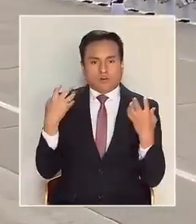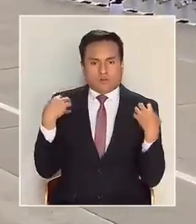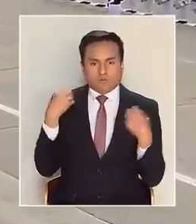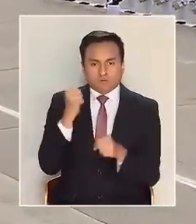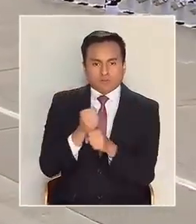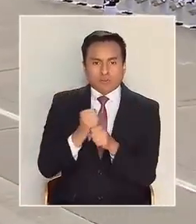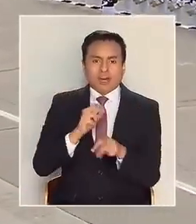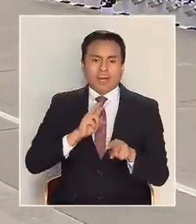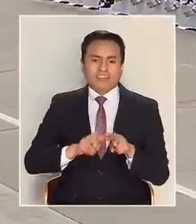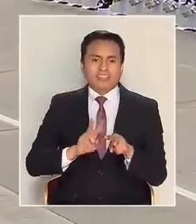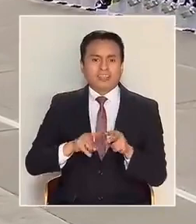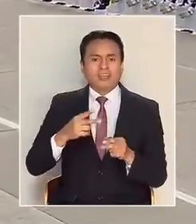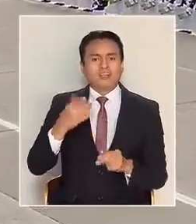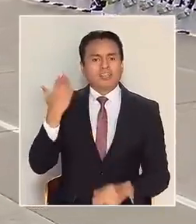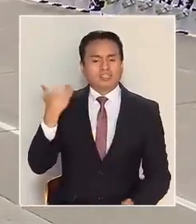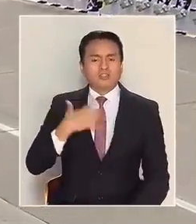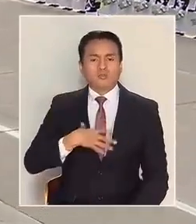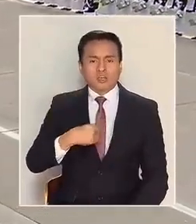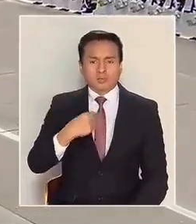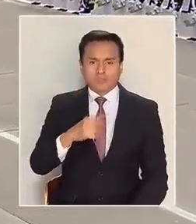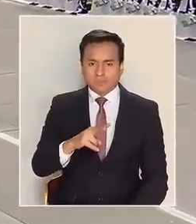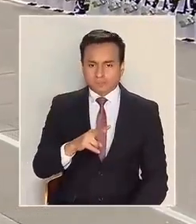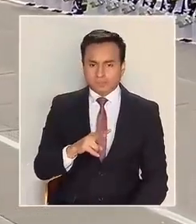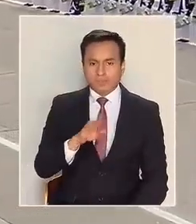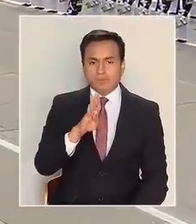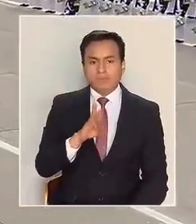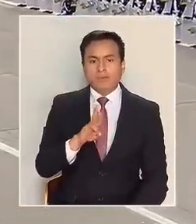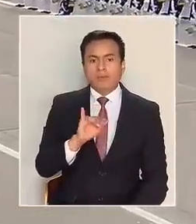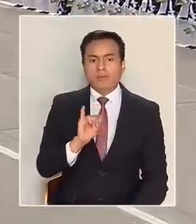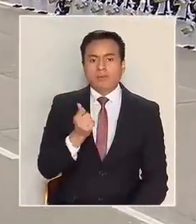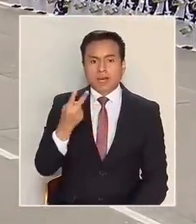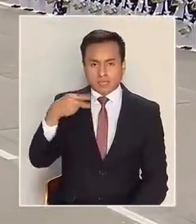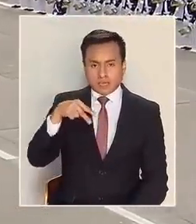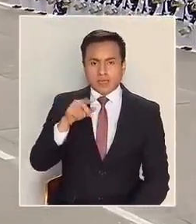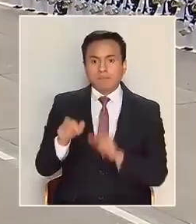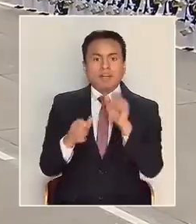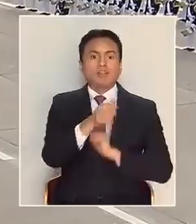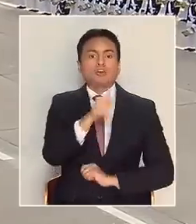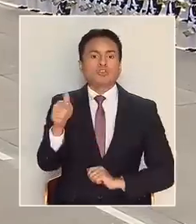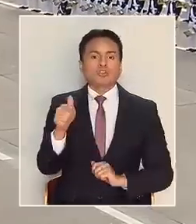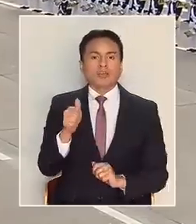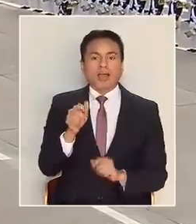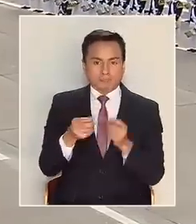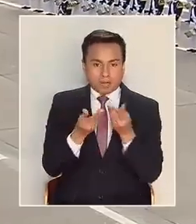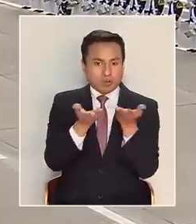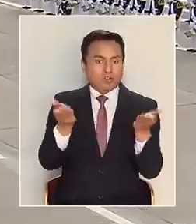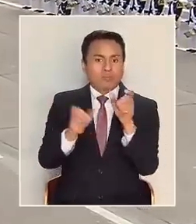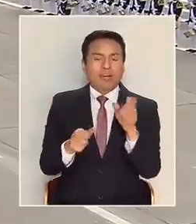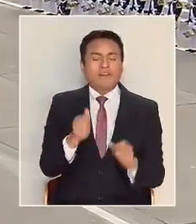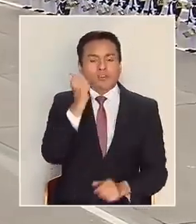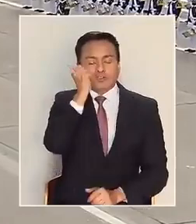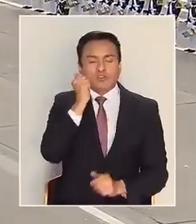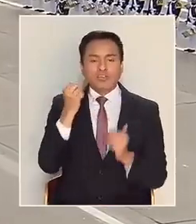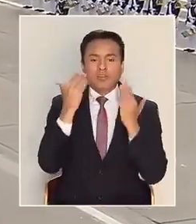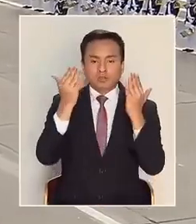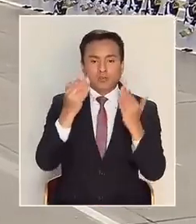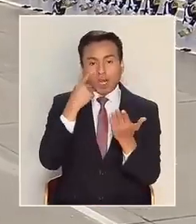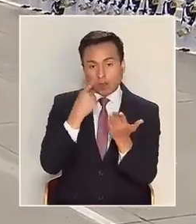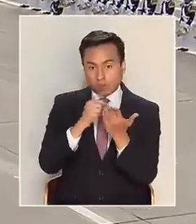específica que hacía su hijo. Vayan para todos ellos nuestro afectuoso saludo y